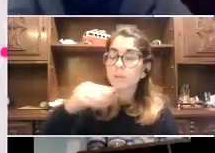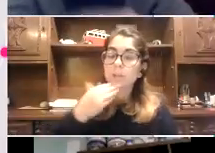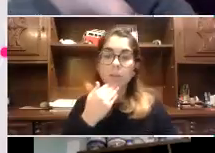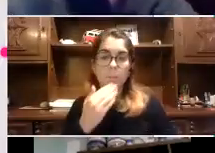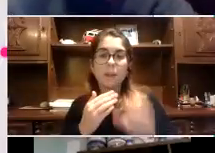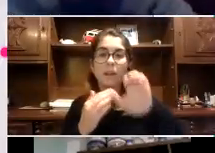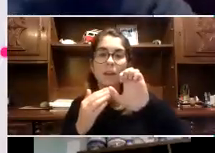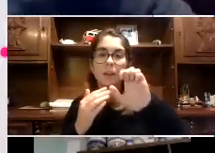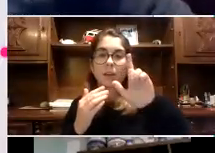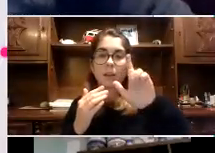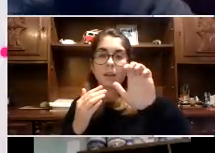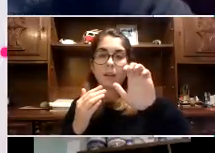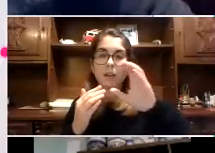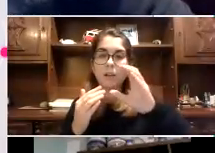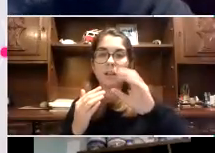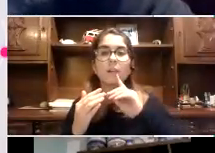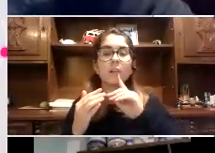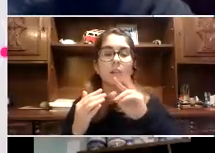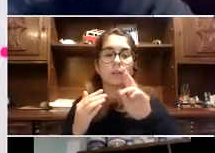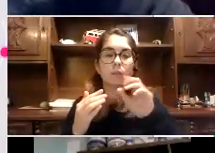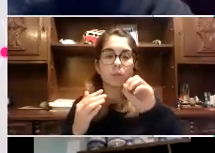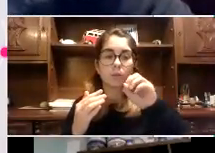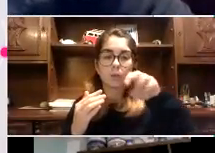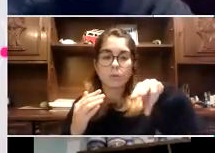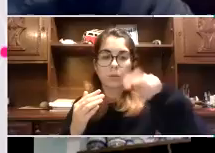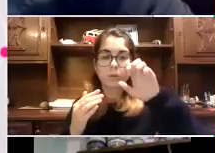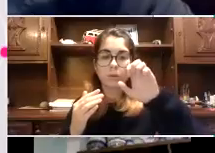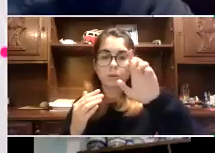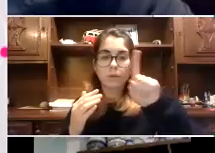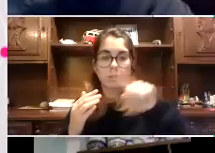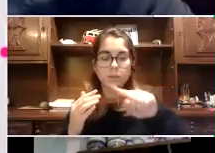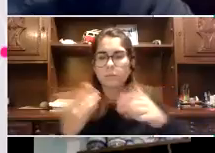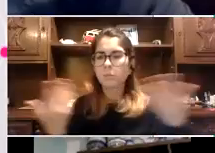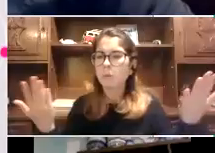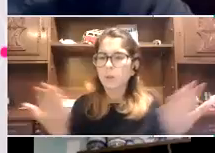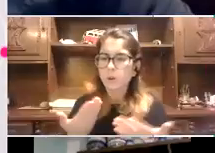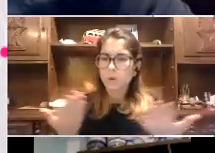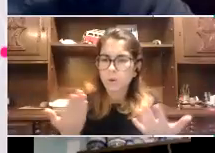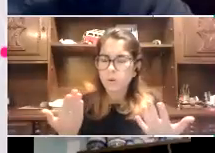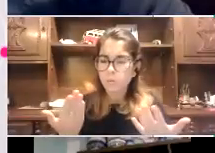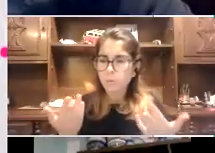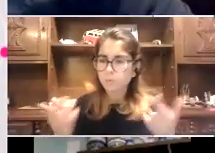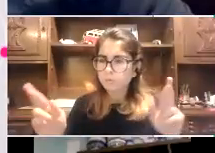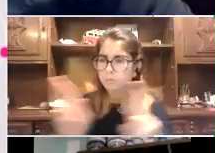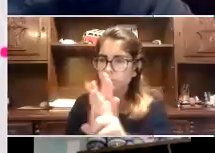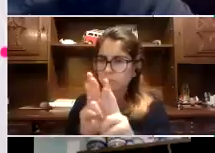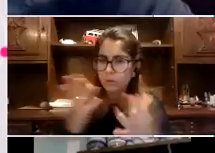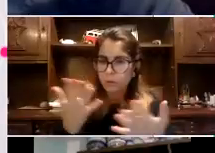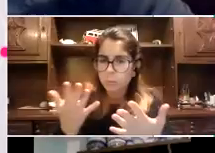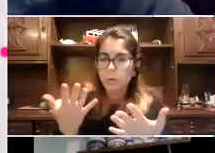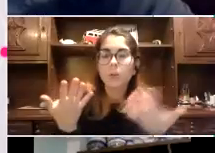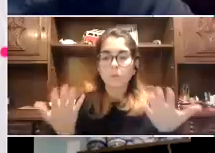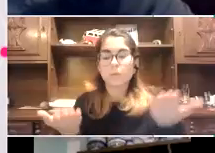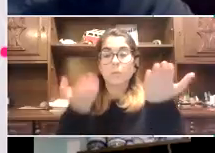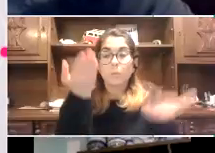Pero es importante entonces que visualicemos cómo se relaciona el átomo con los cuerpos o sustancias de gran tamaño, y aquí podemos hacer esta